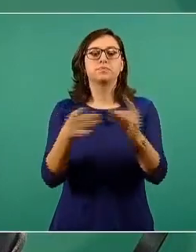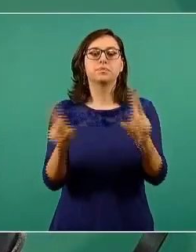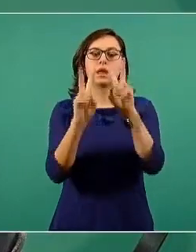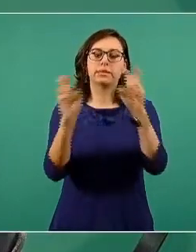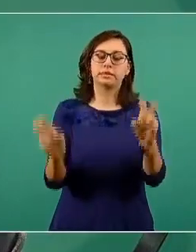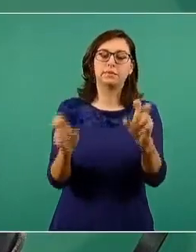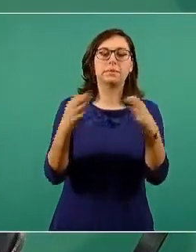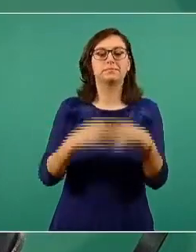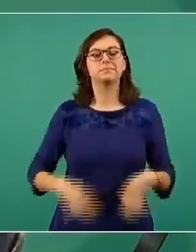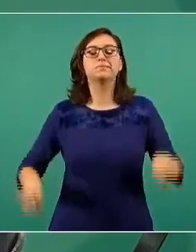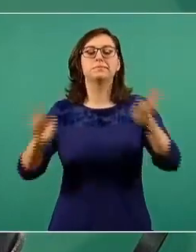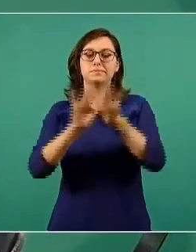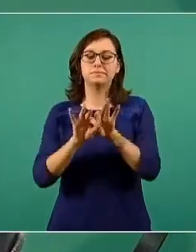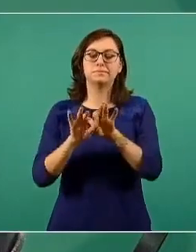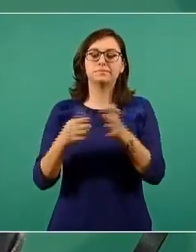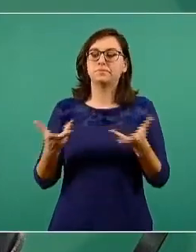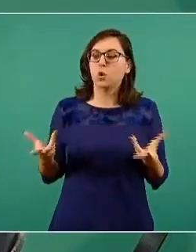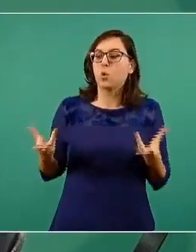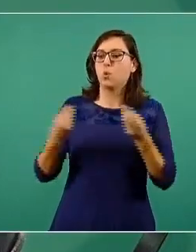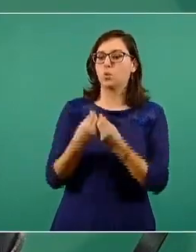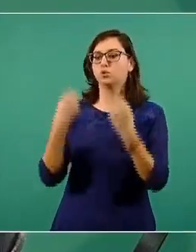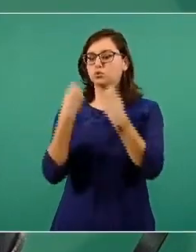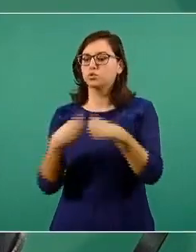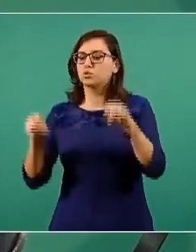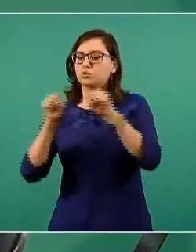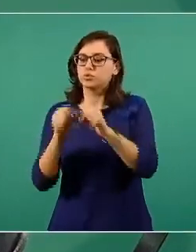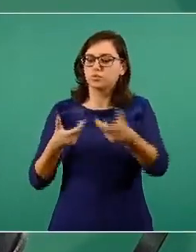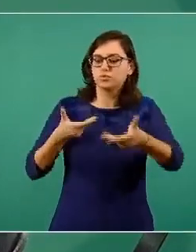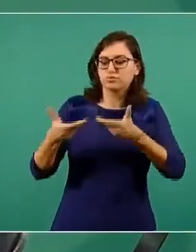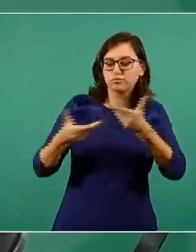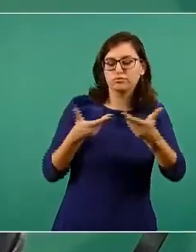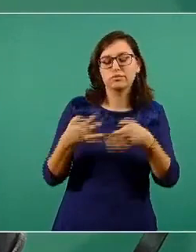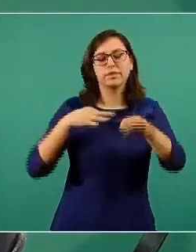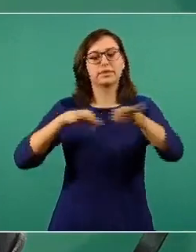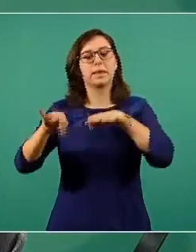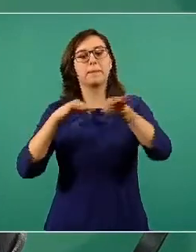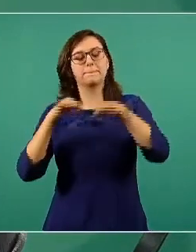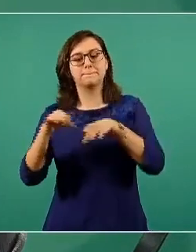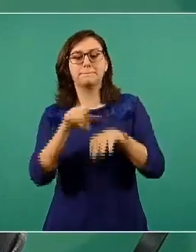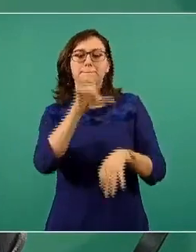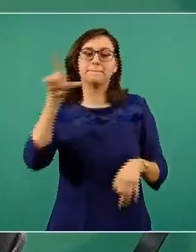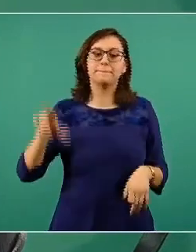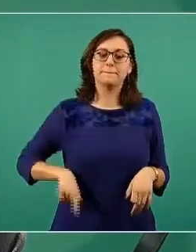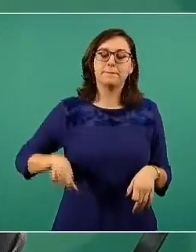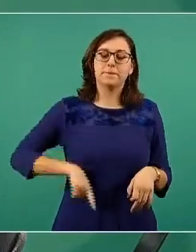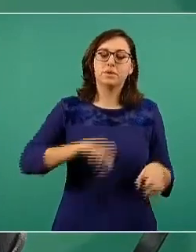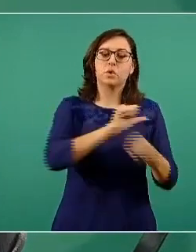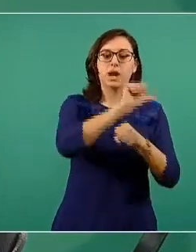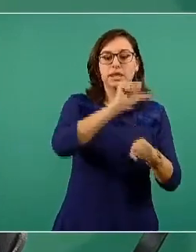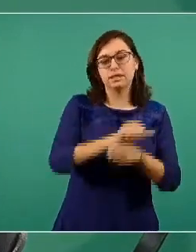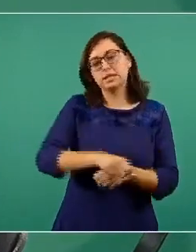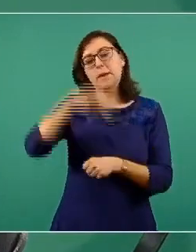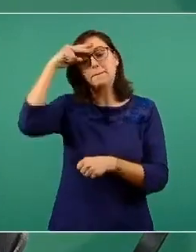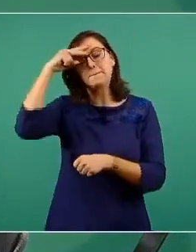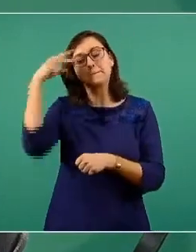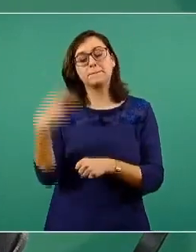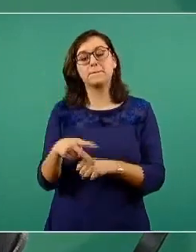la importancia de esta colaboración estratégica entre el gobierno de Argentina y el gobierno de